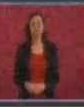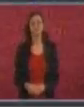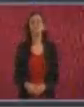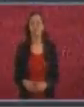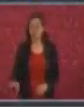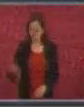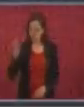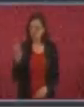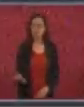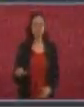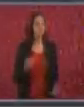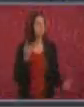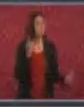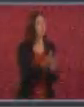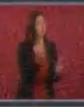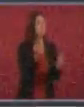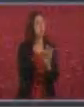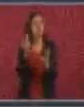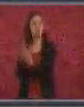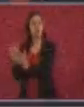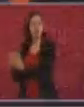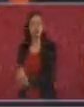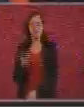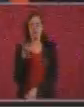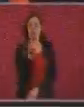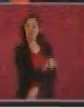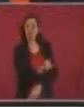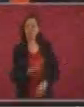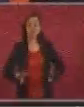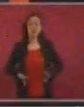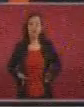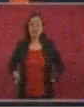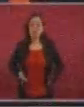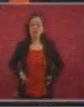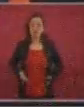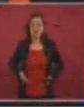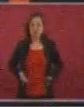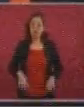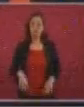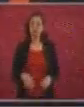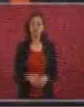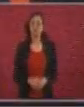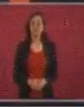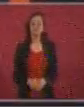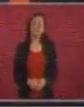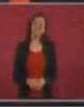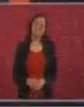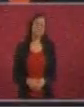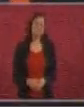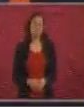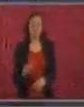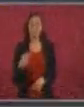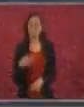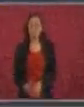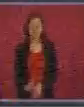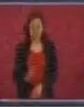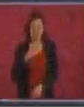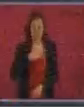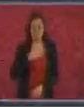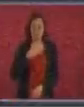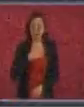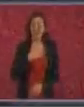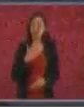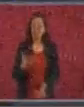también a lo mejor el perredista. Entonces necesita no andar invitando tanto, porque le van a tomar la